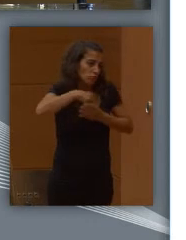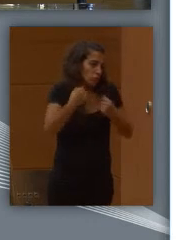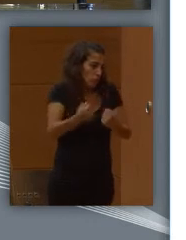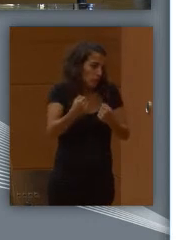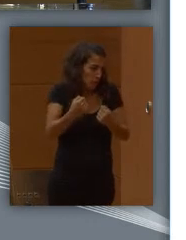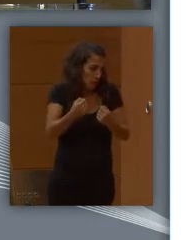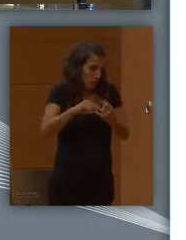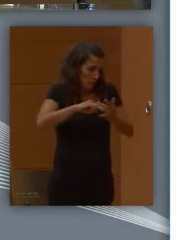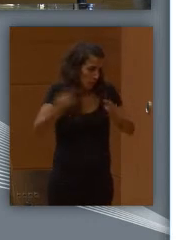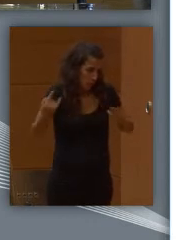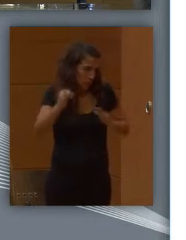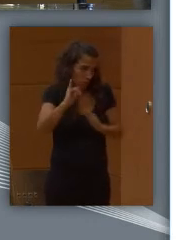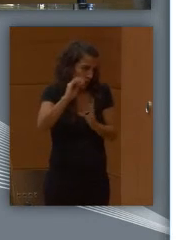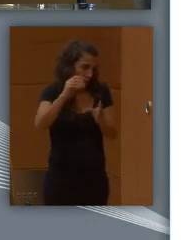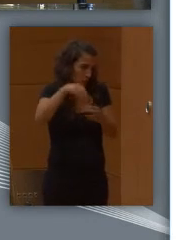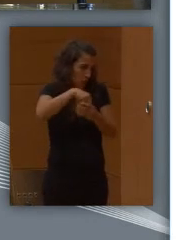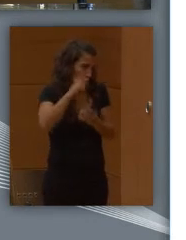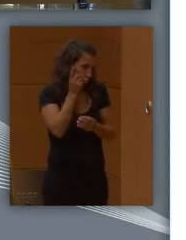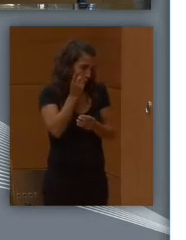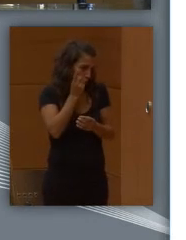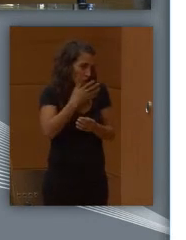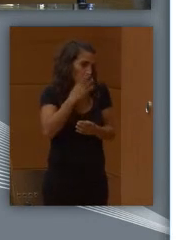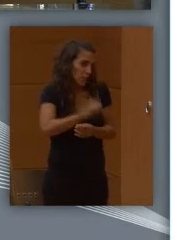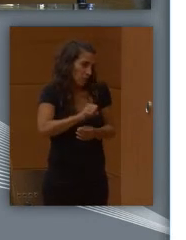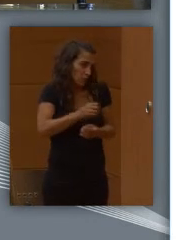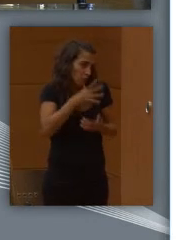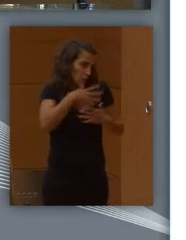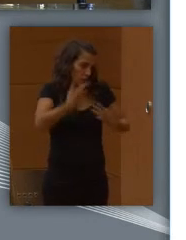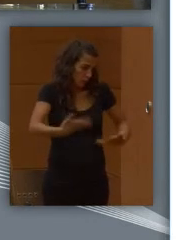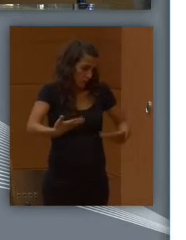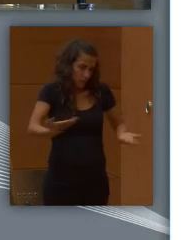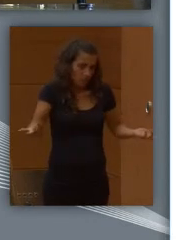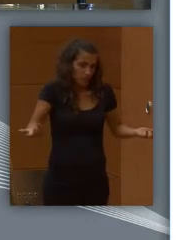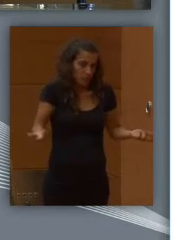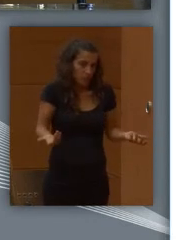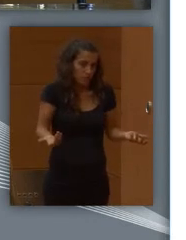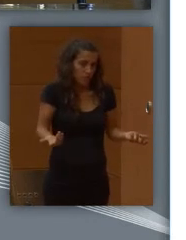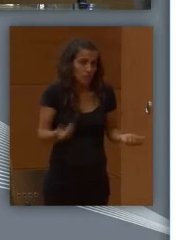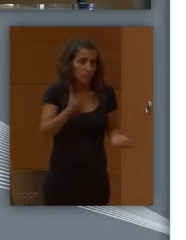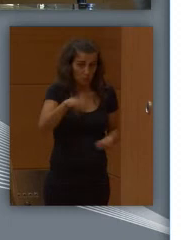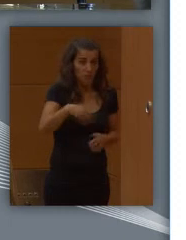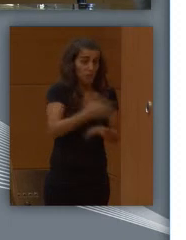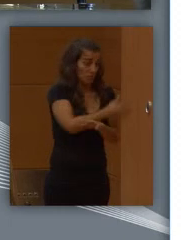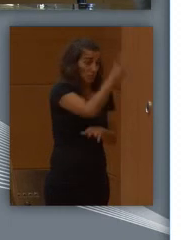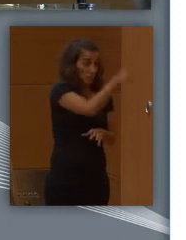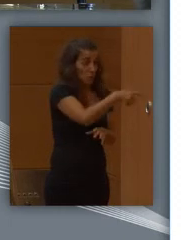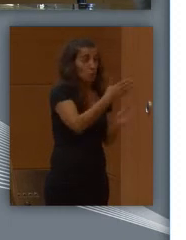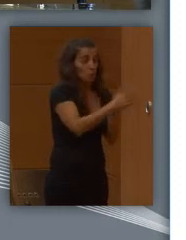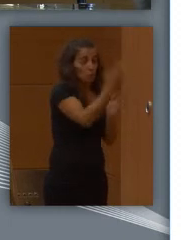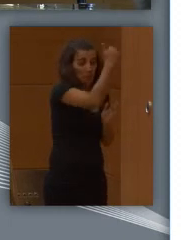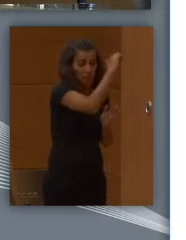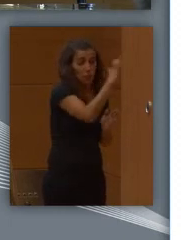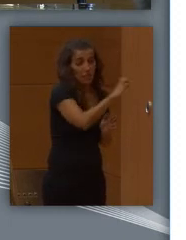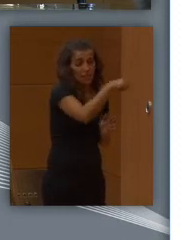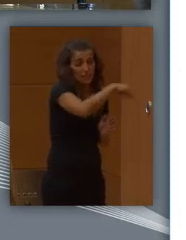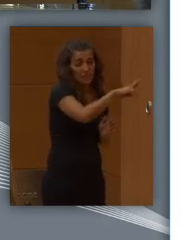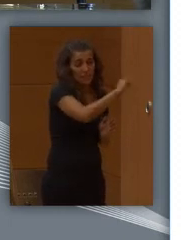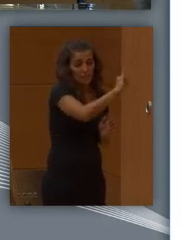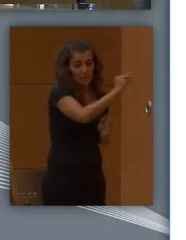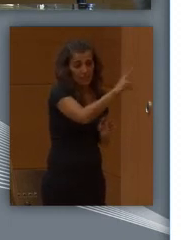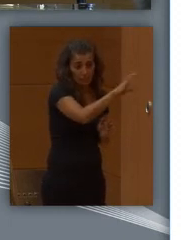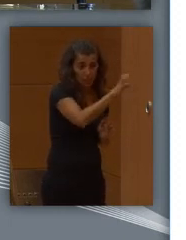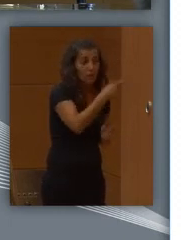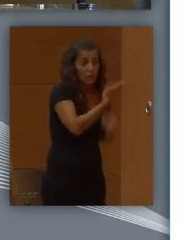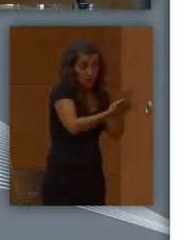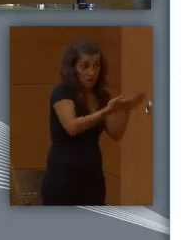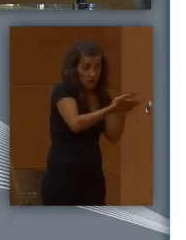un dispositivo móvil tan fantástico como los que hay hoy en día. Pues, en fin, ya también ha hablado Enrique de ello, geolocalización, realidad